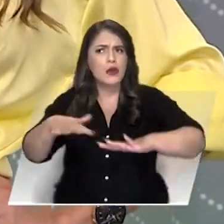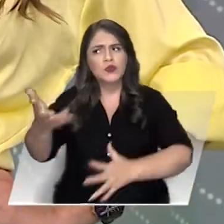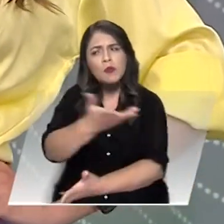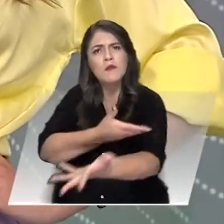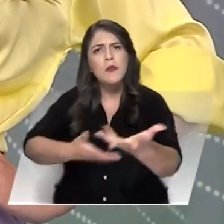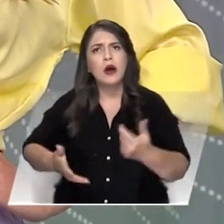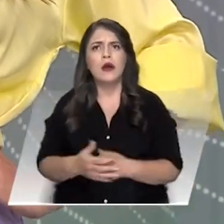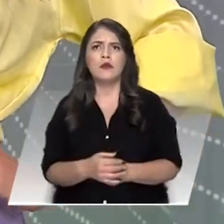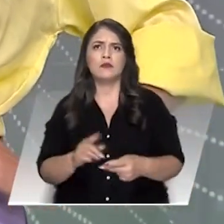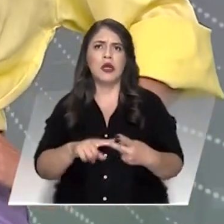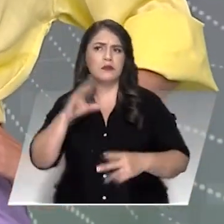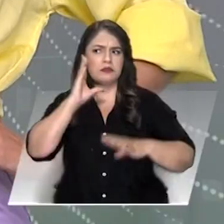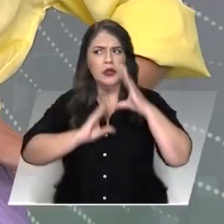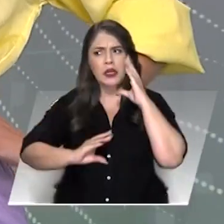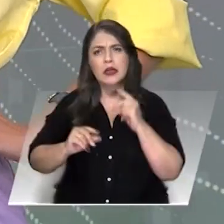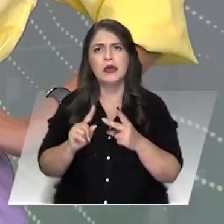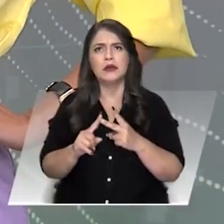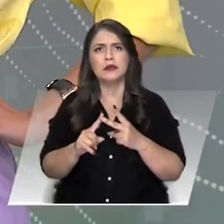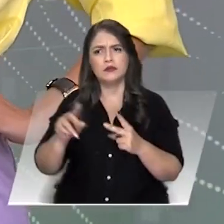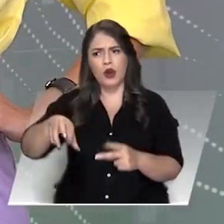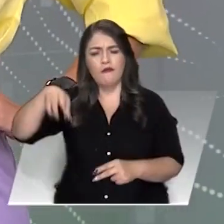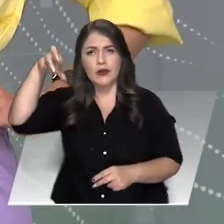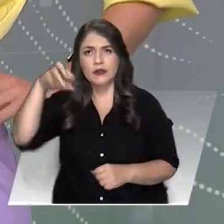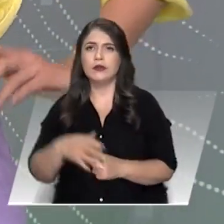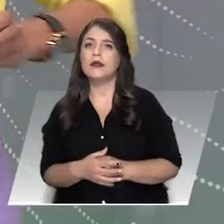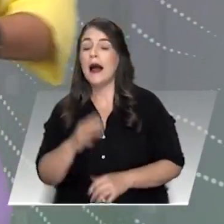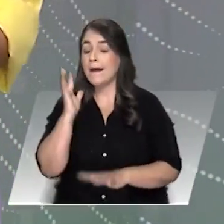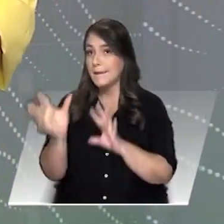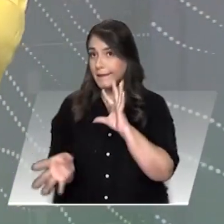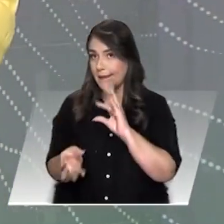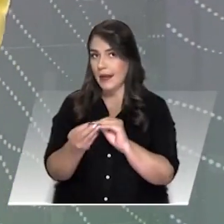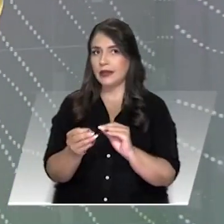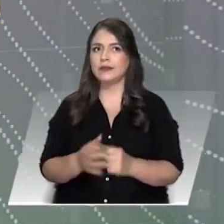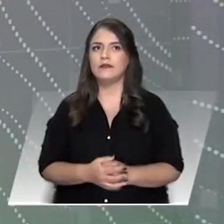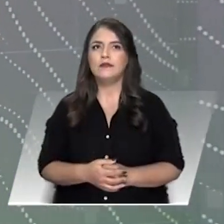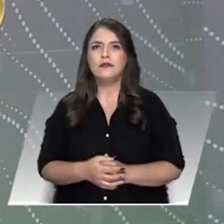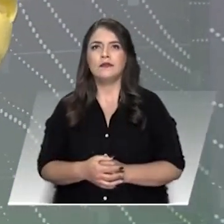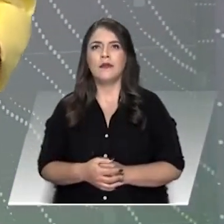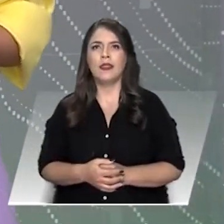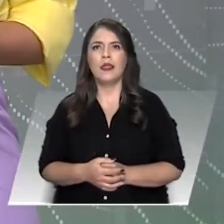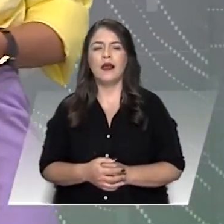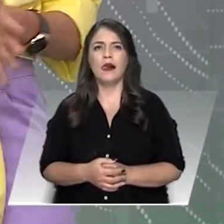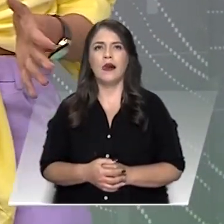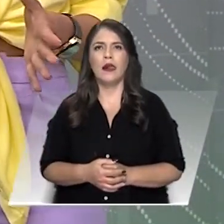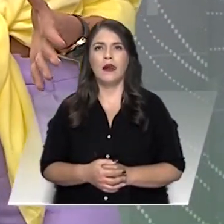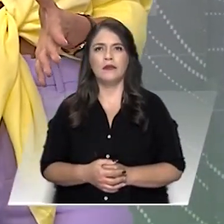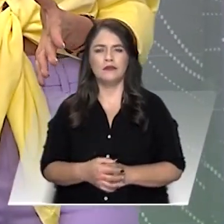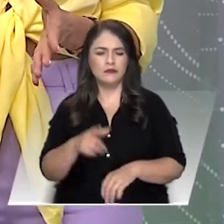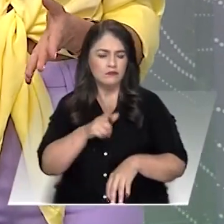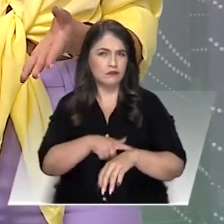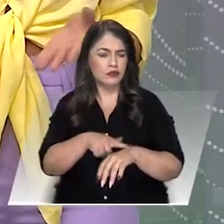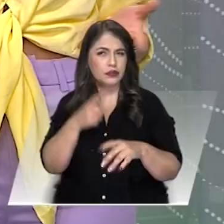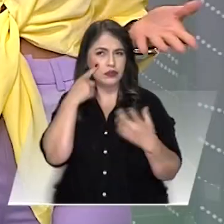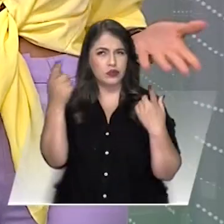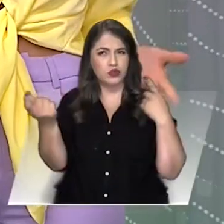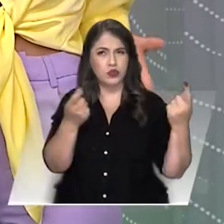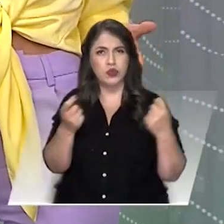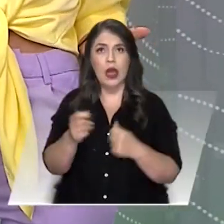tiempo experiencias en el ámbito profesional. Además, hay flexibilidad en los tiempos de estadía, tres